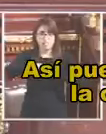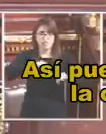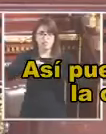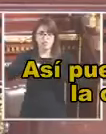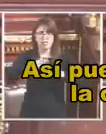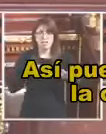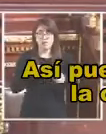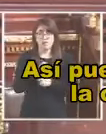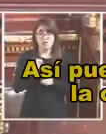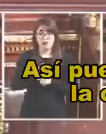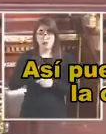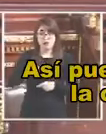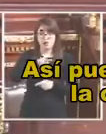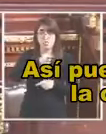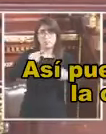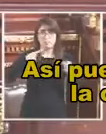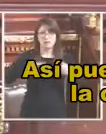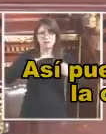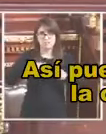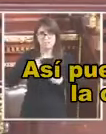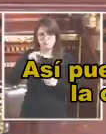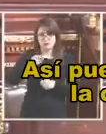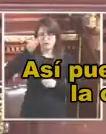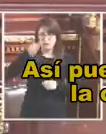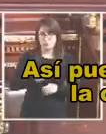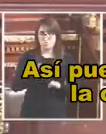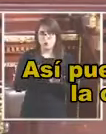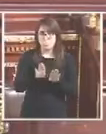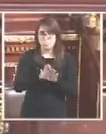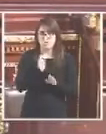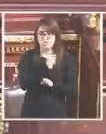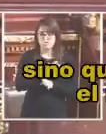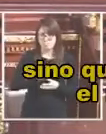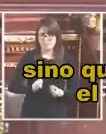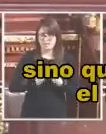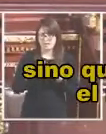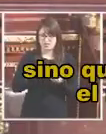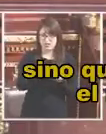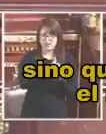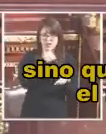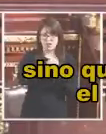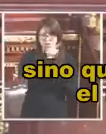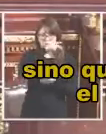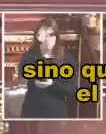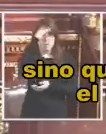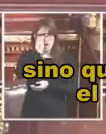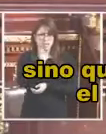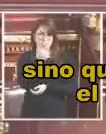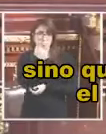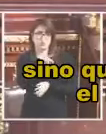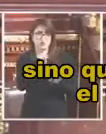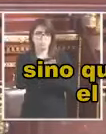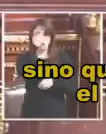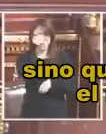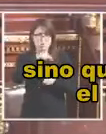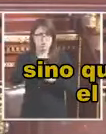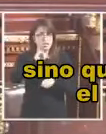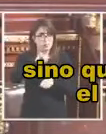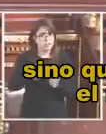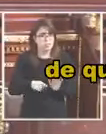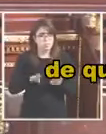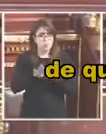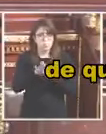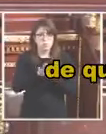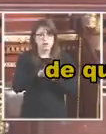pues, declararlo persona non grata en la ciudad no es ninguna banalidad, sino que es un mensaje contundente para el mundo y para